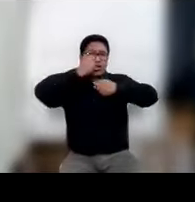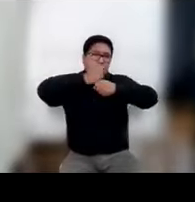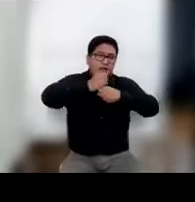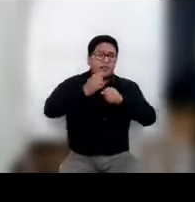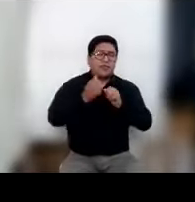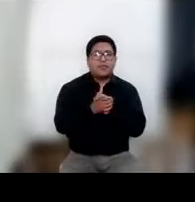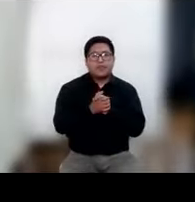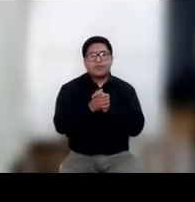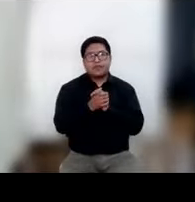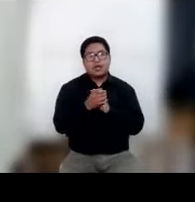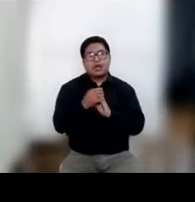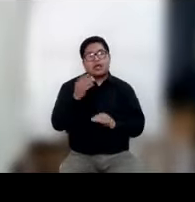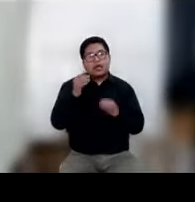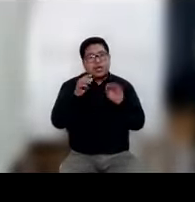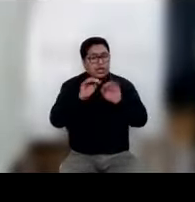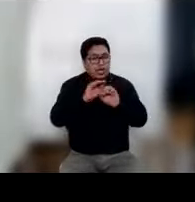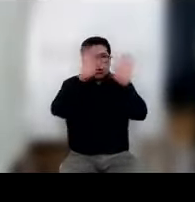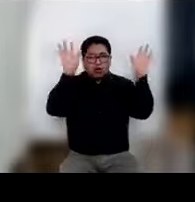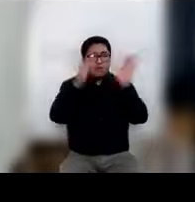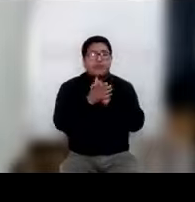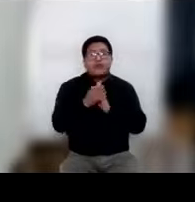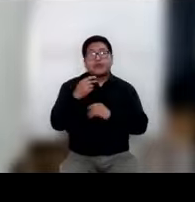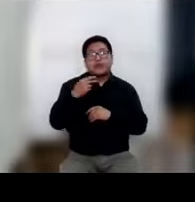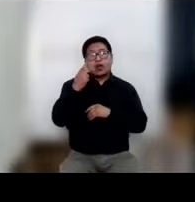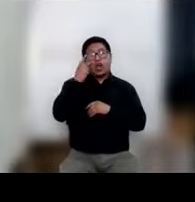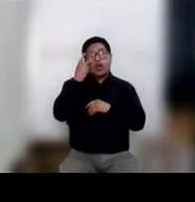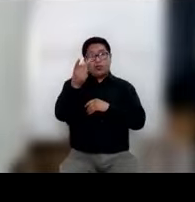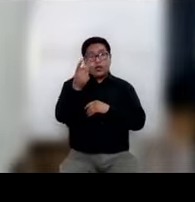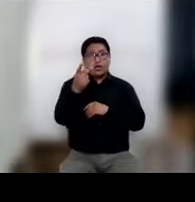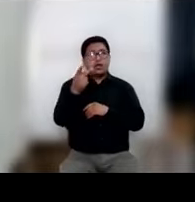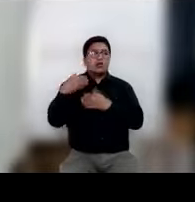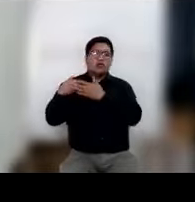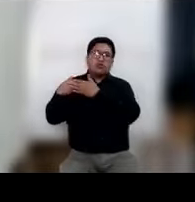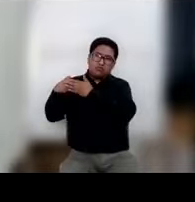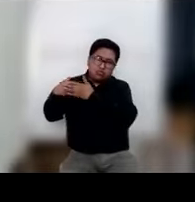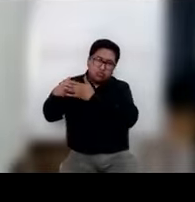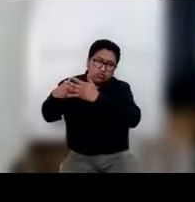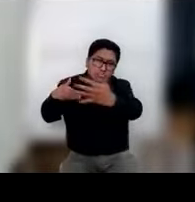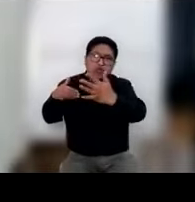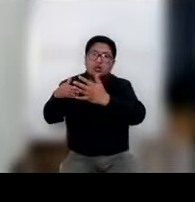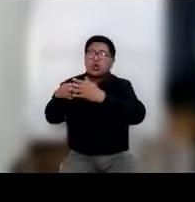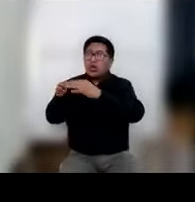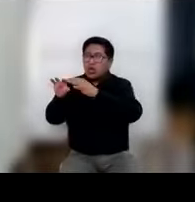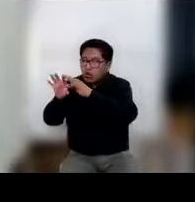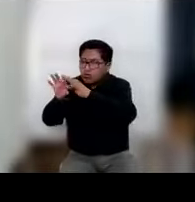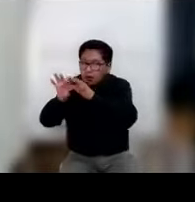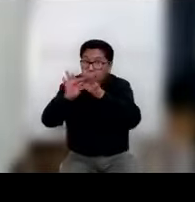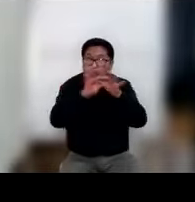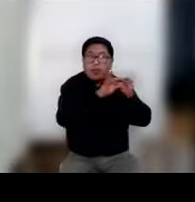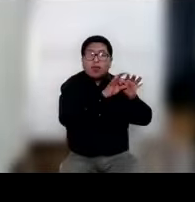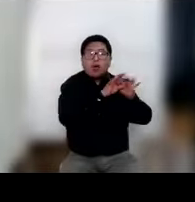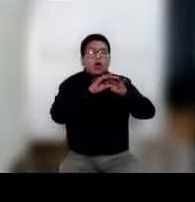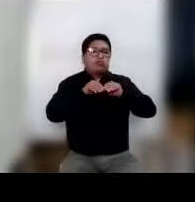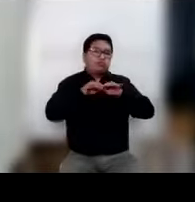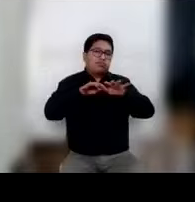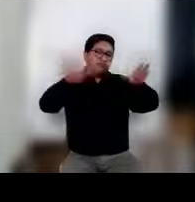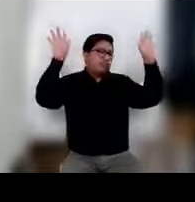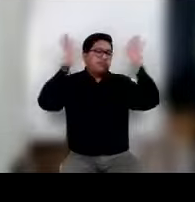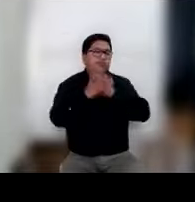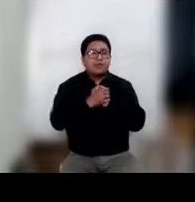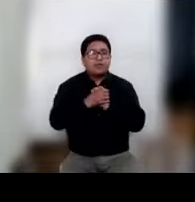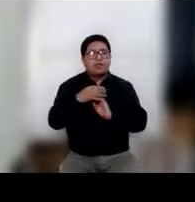entonces es una es una cuestión que ha sobrepasado y a2 los niveles y que obviamente ha sido producto